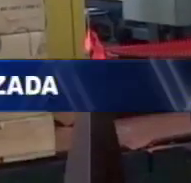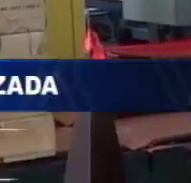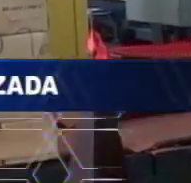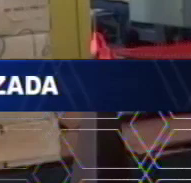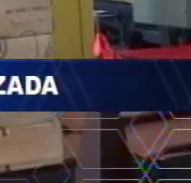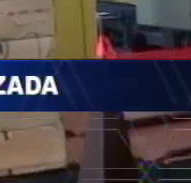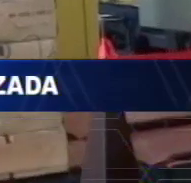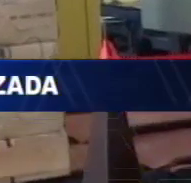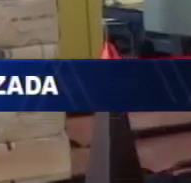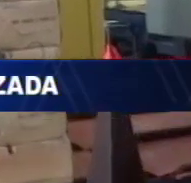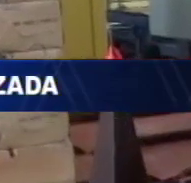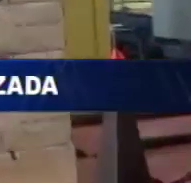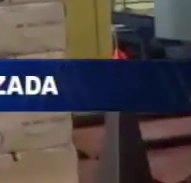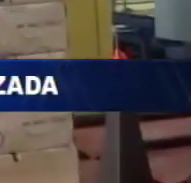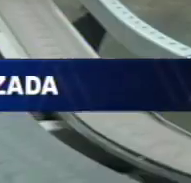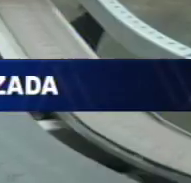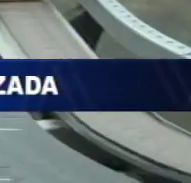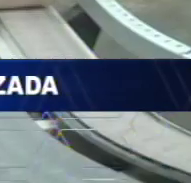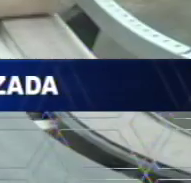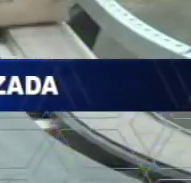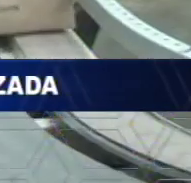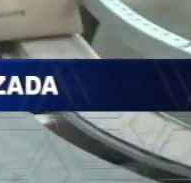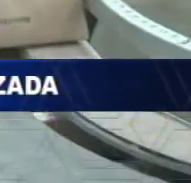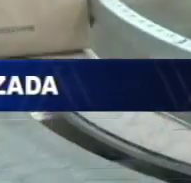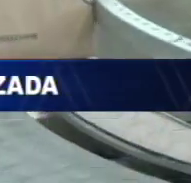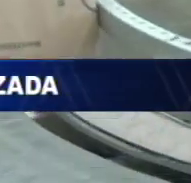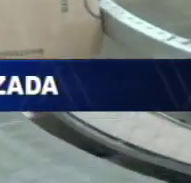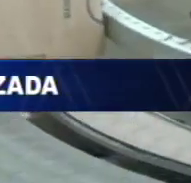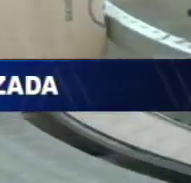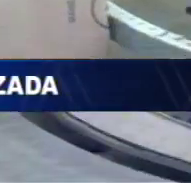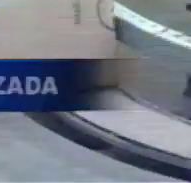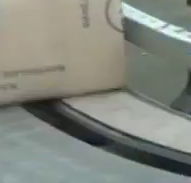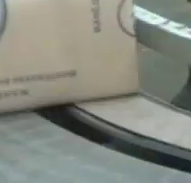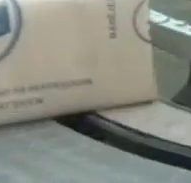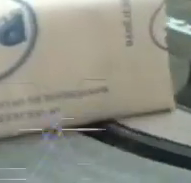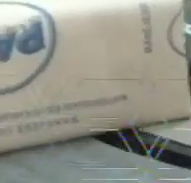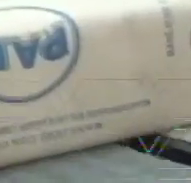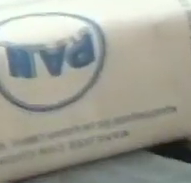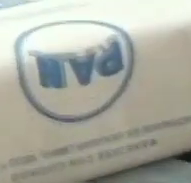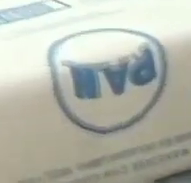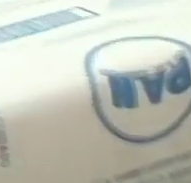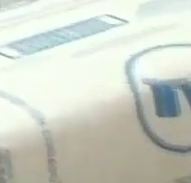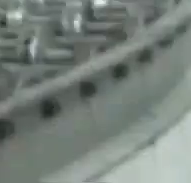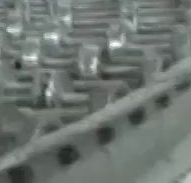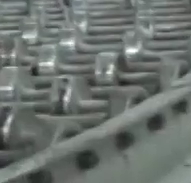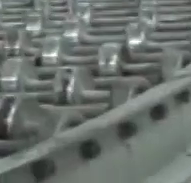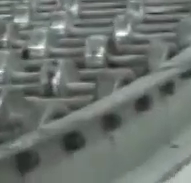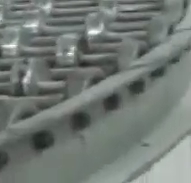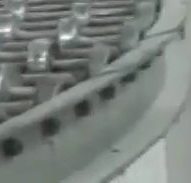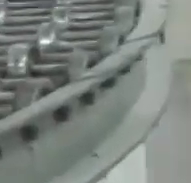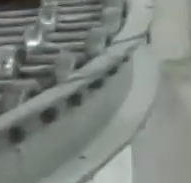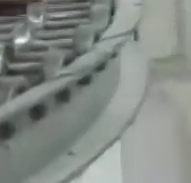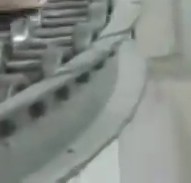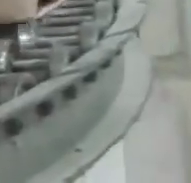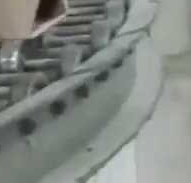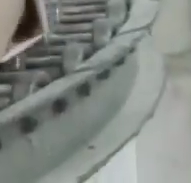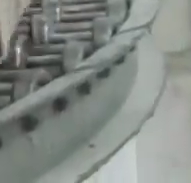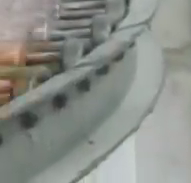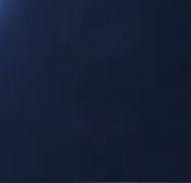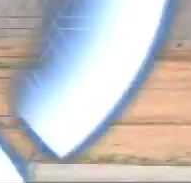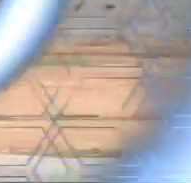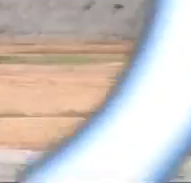Solicitan ajuste, Benmaí señala que harina precocida debe tener un costo de 65 bolívares por kilo.